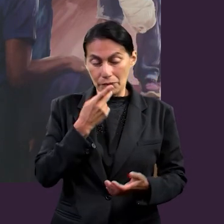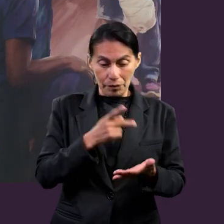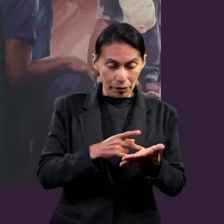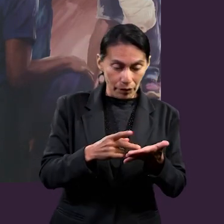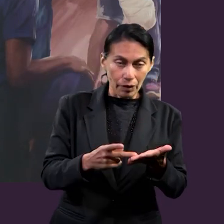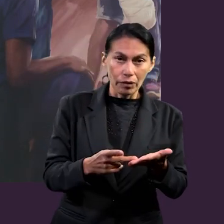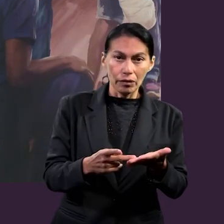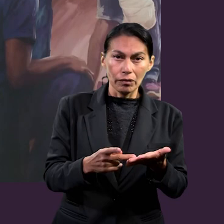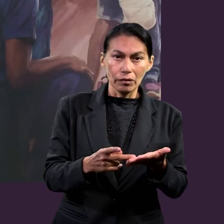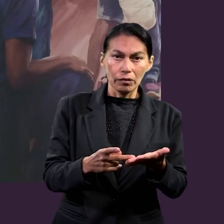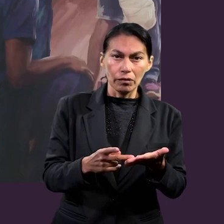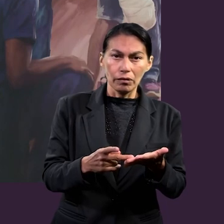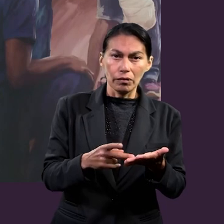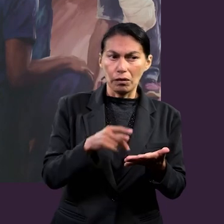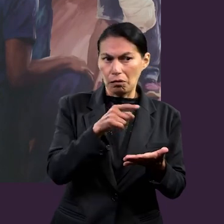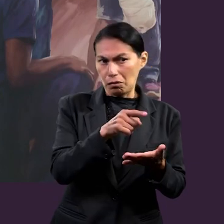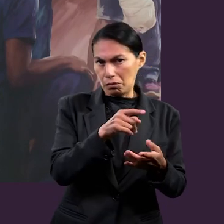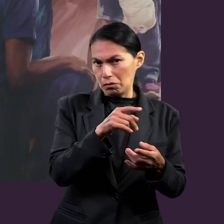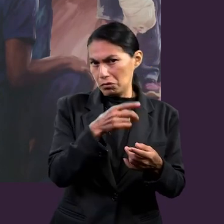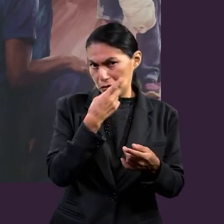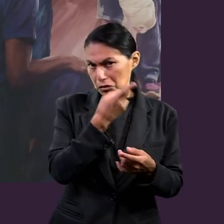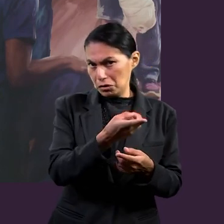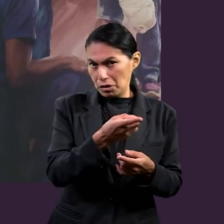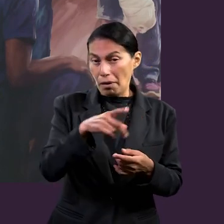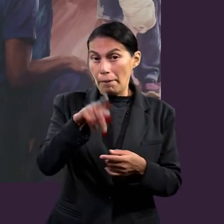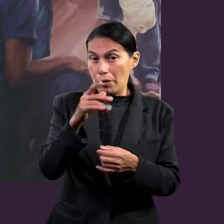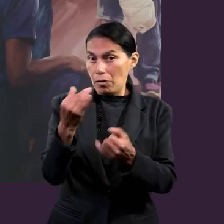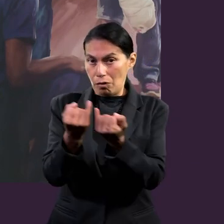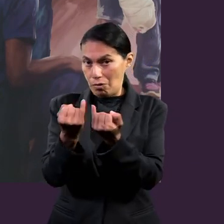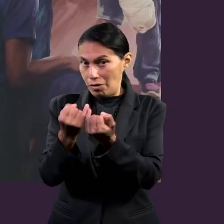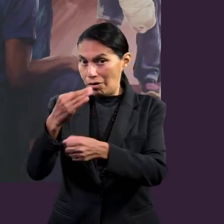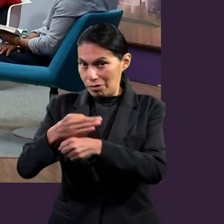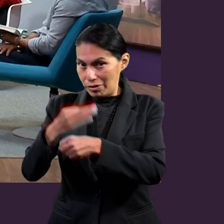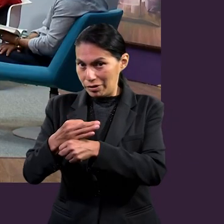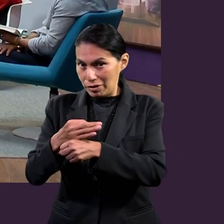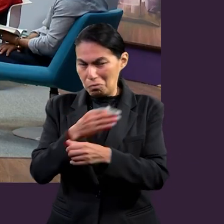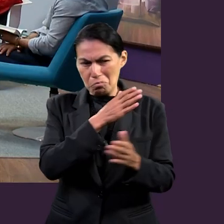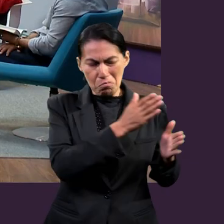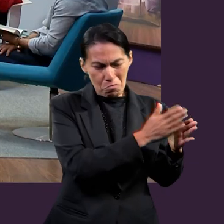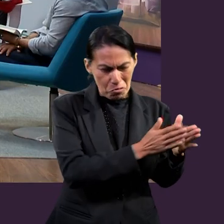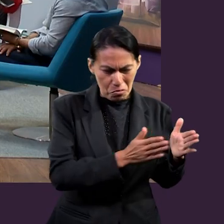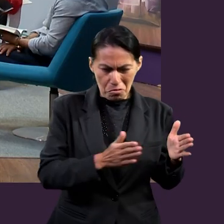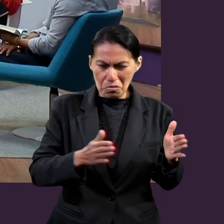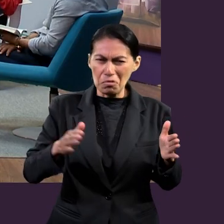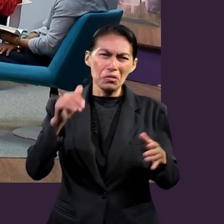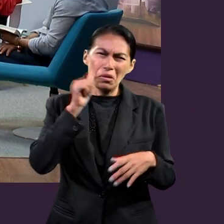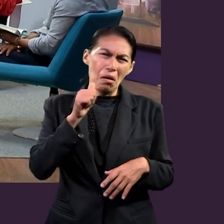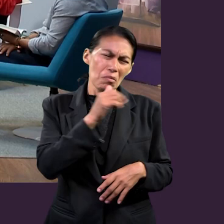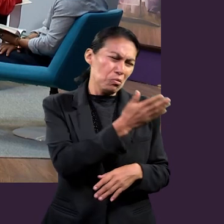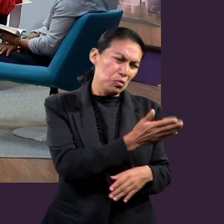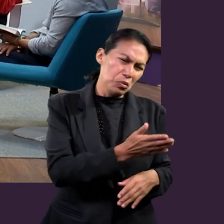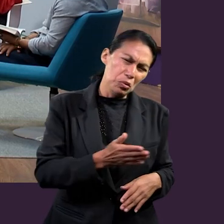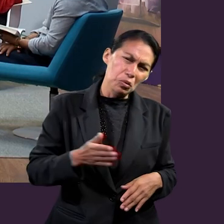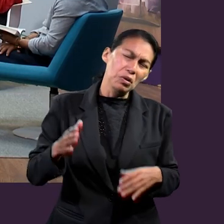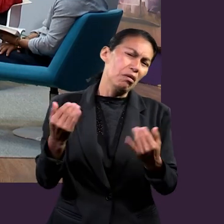Estos consejos que está dando Pablo, pues parece que se los está dando también ahorita, ¿no? Esto siempre ha pasado.